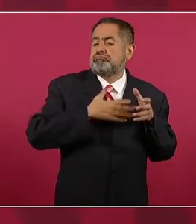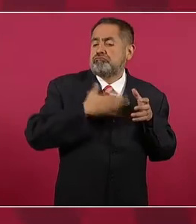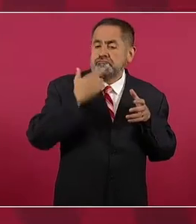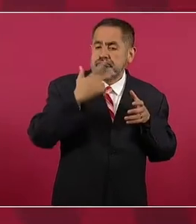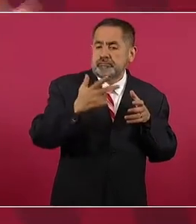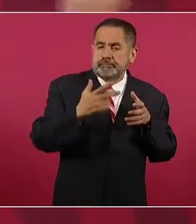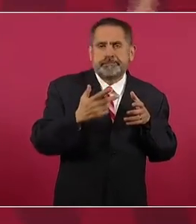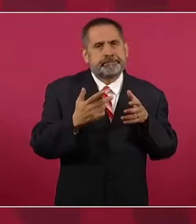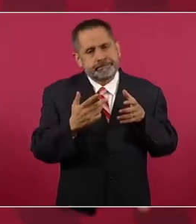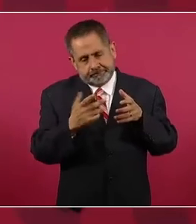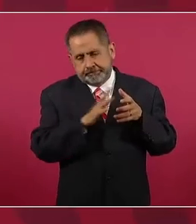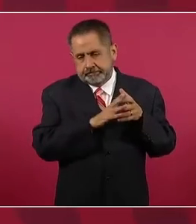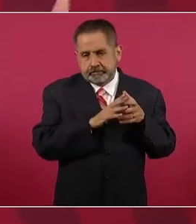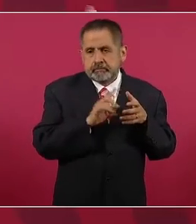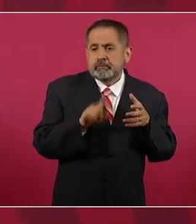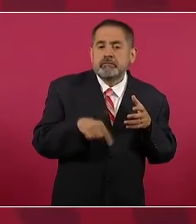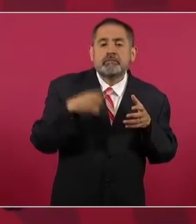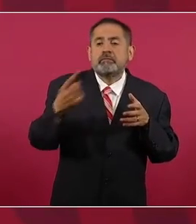y